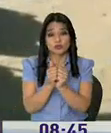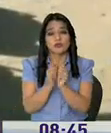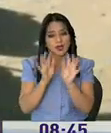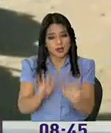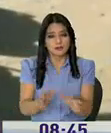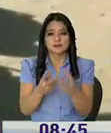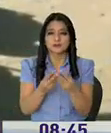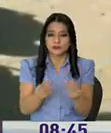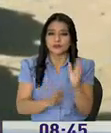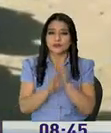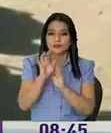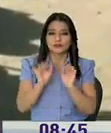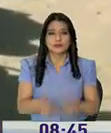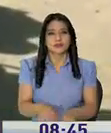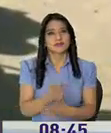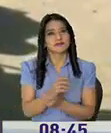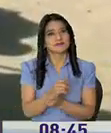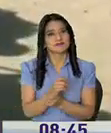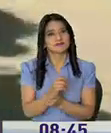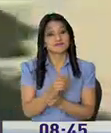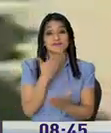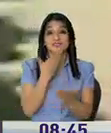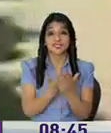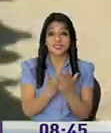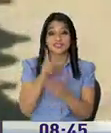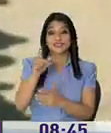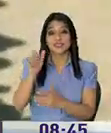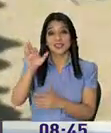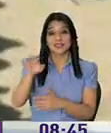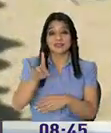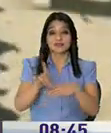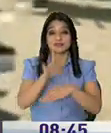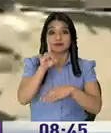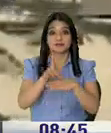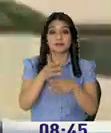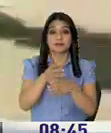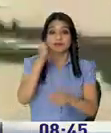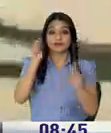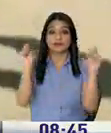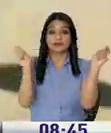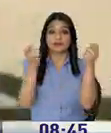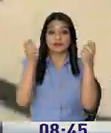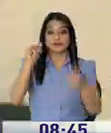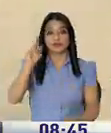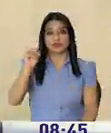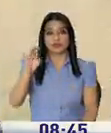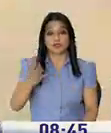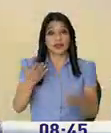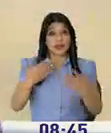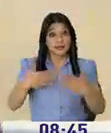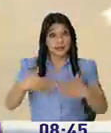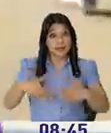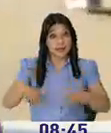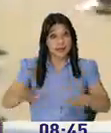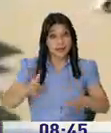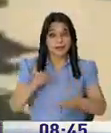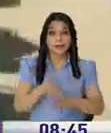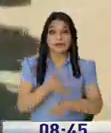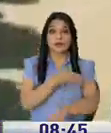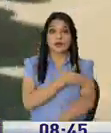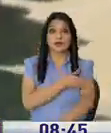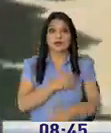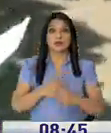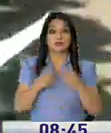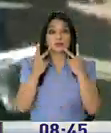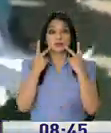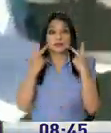salir adelante. Muchísimas gracias, mi Katy Avilés, directora de la Fundación Jonathan. Antes de finalizar, Robert y Sofi, quiero que ustedes miren